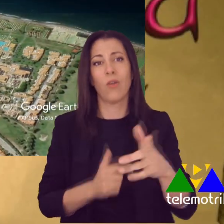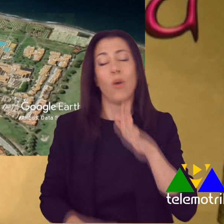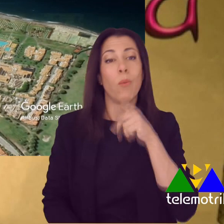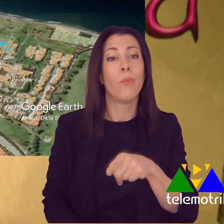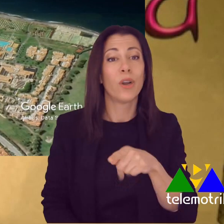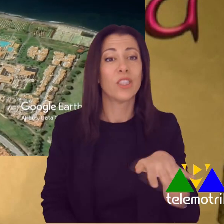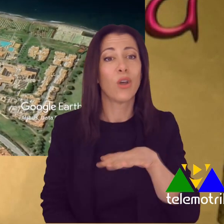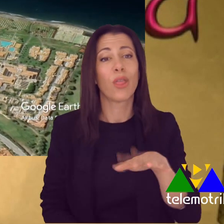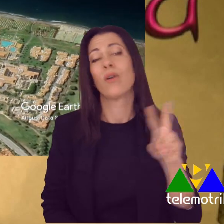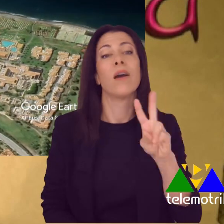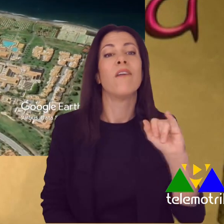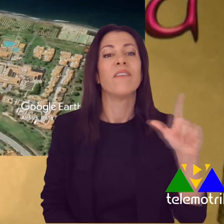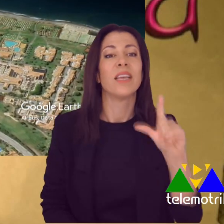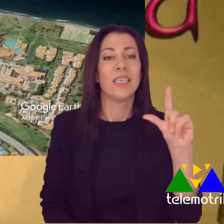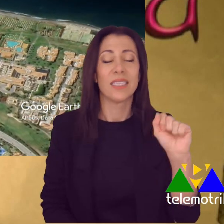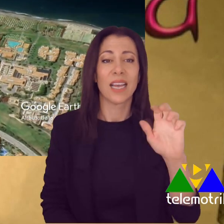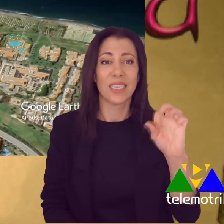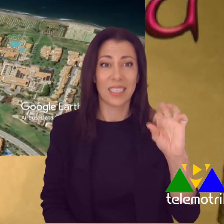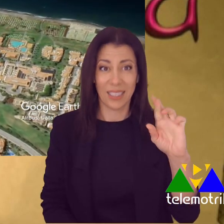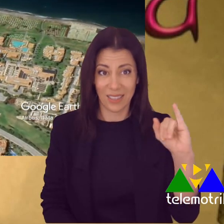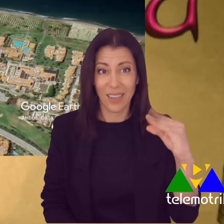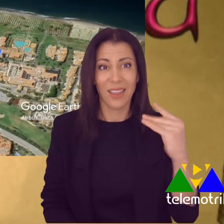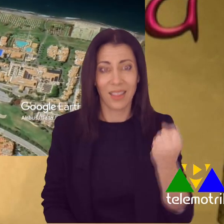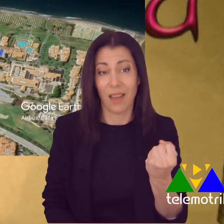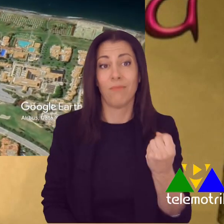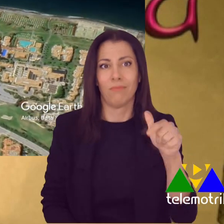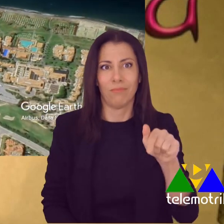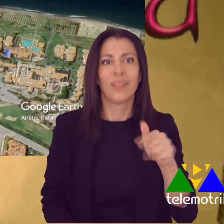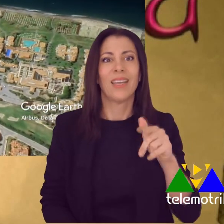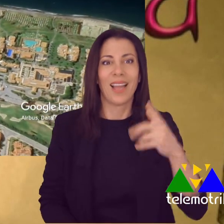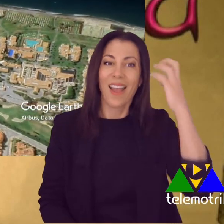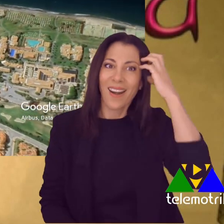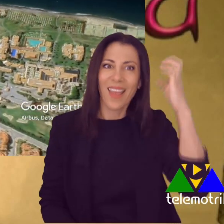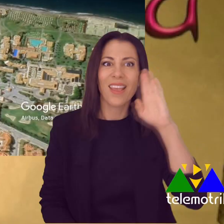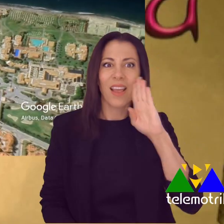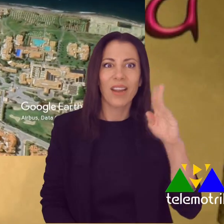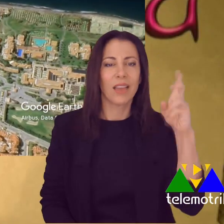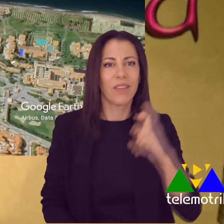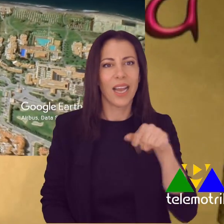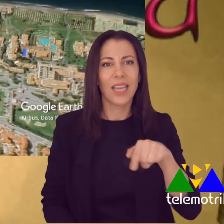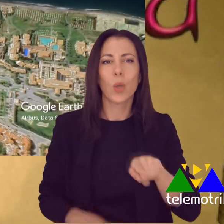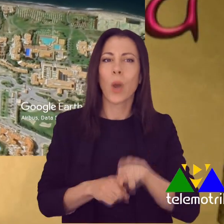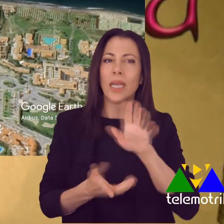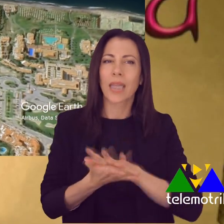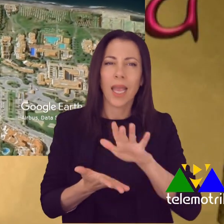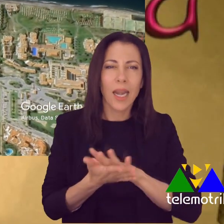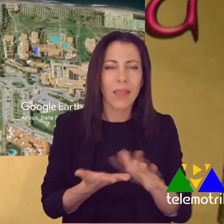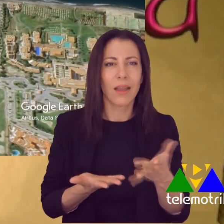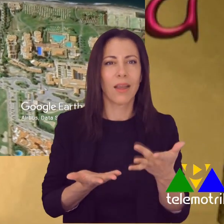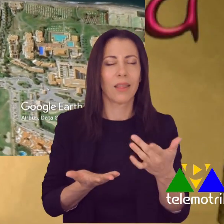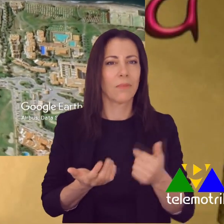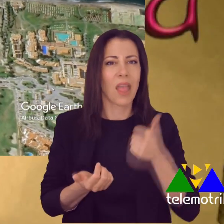Villa Estrida aquí, sobre todo porque Balduino, bueno, pues quería ese recogimiento, ¿no? Personal,